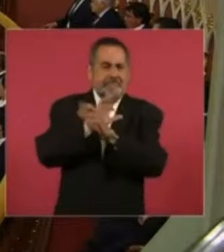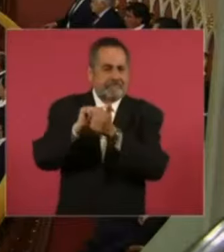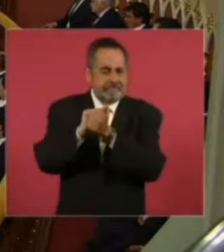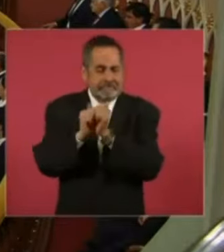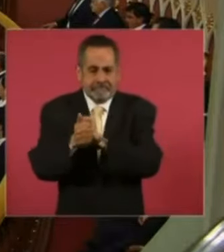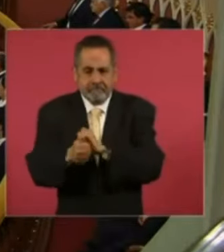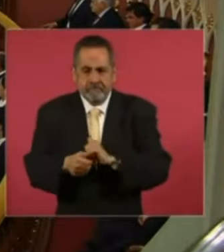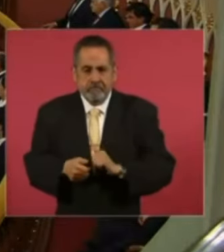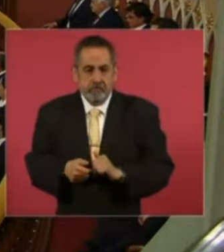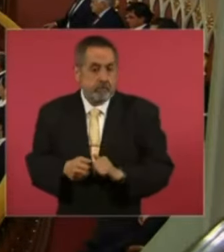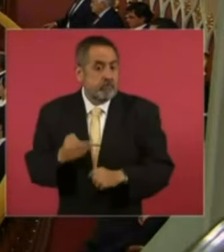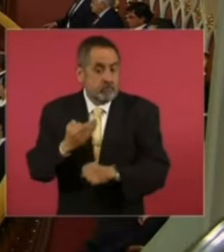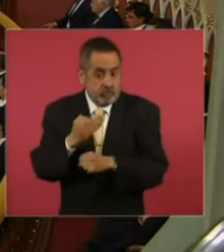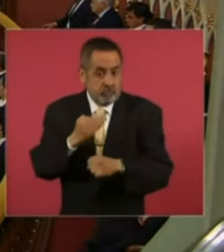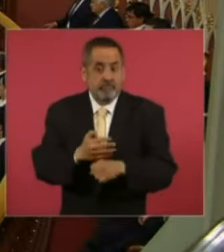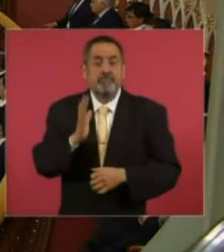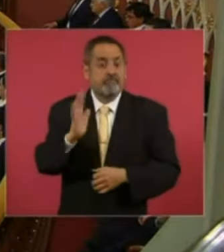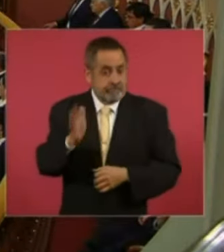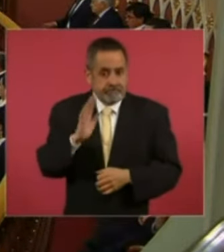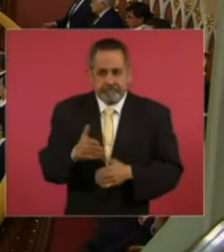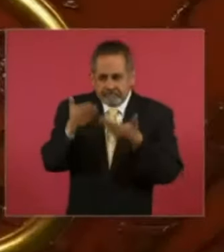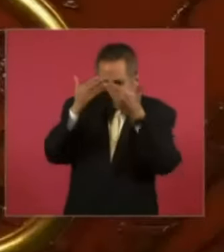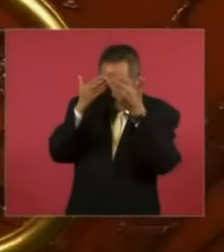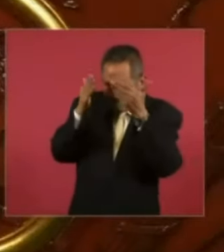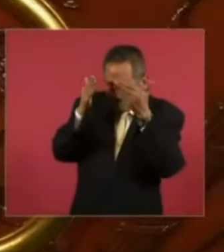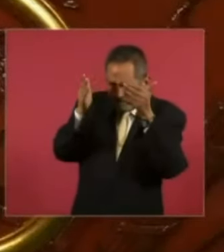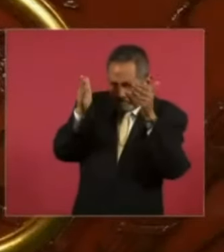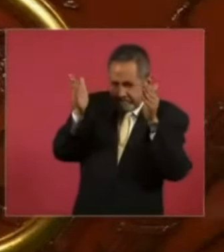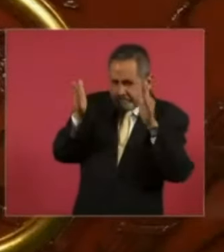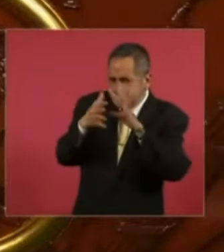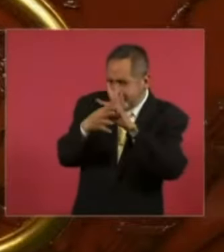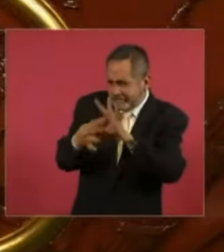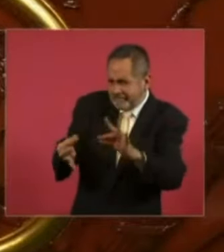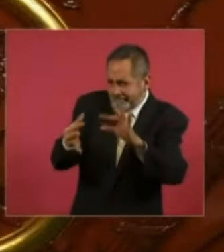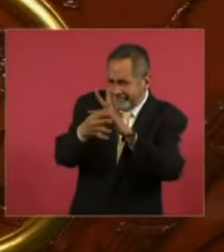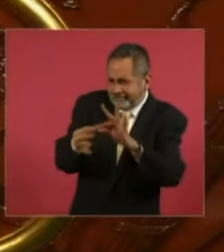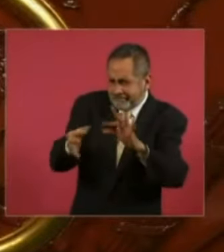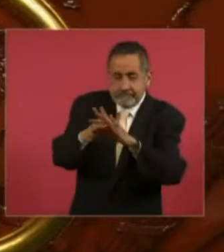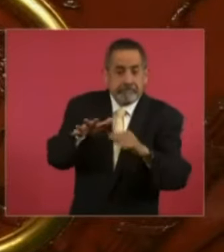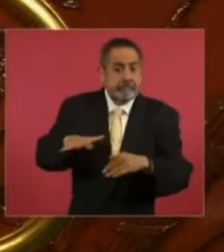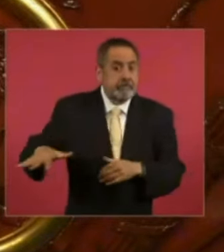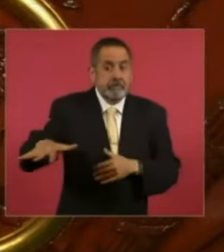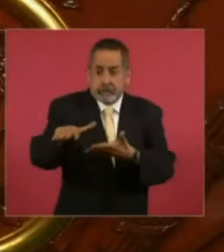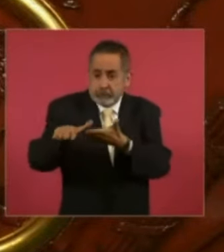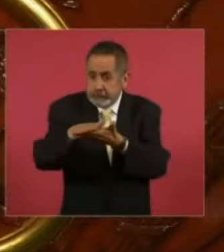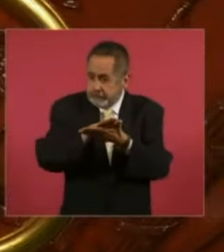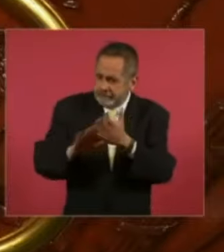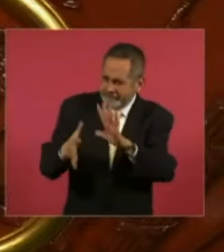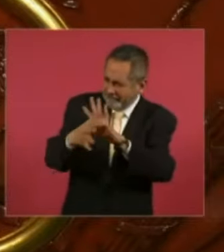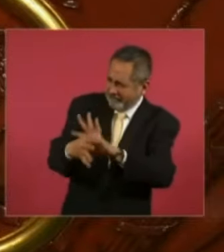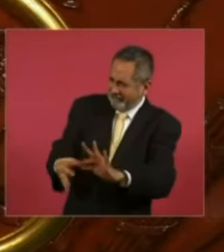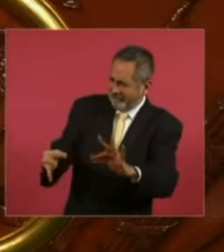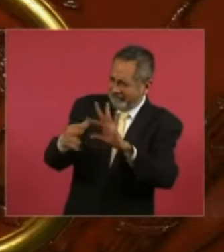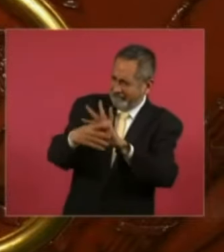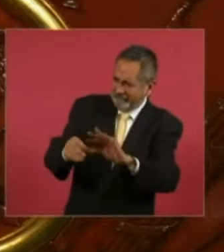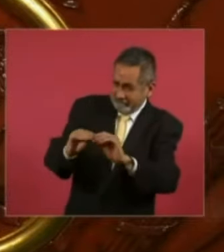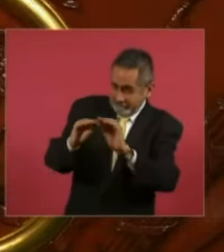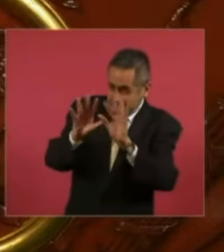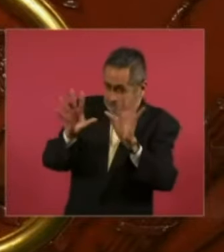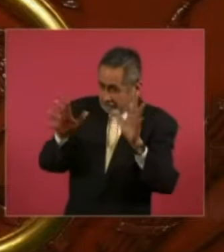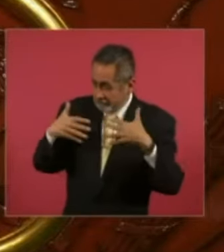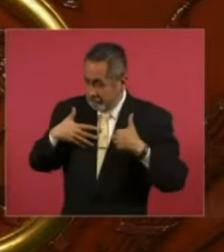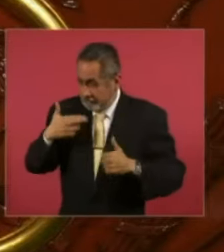laboralmente. Así es. La punto 5 es que los trabajadores y sus familias puedan